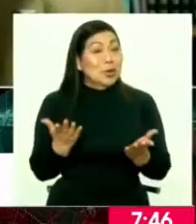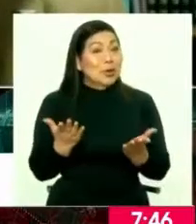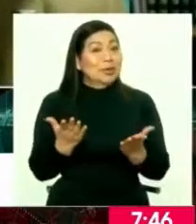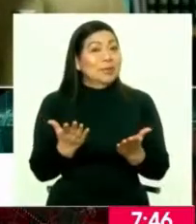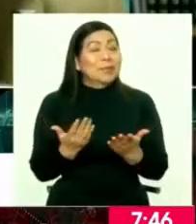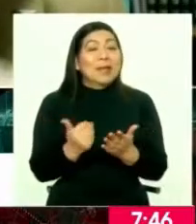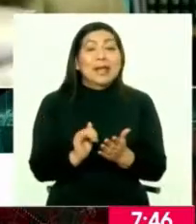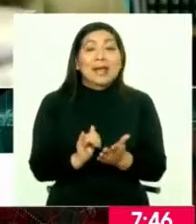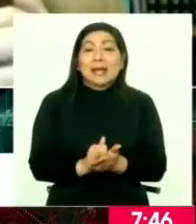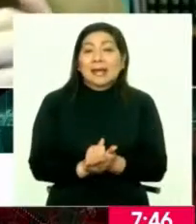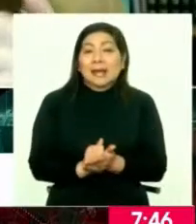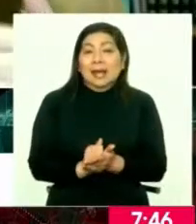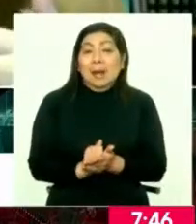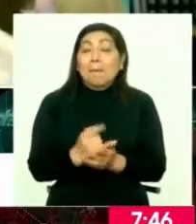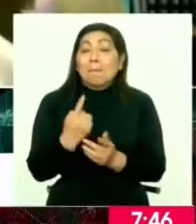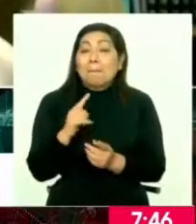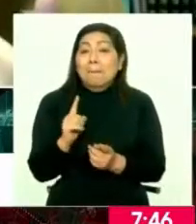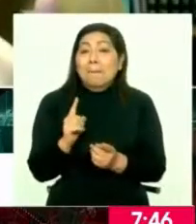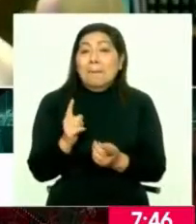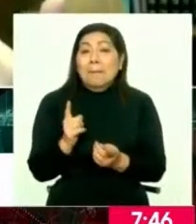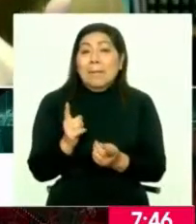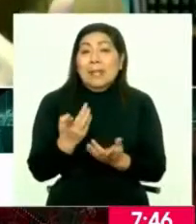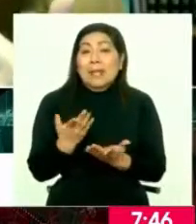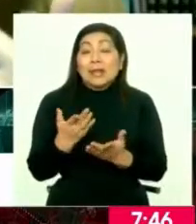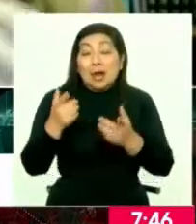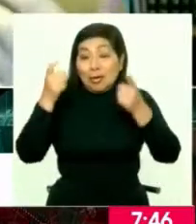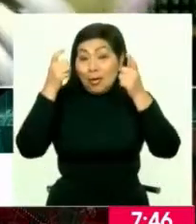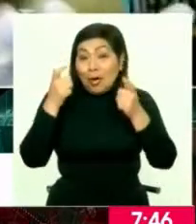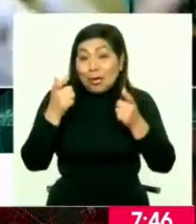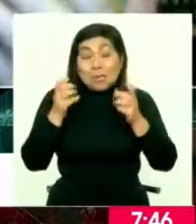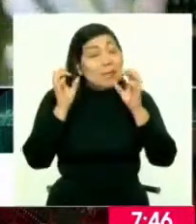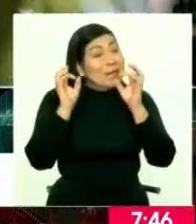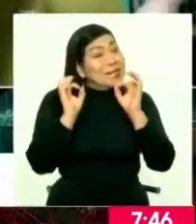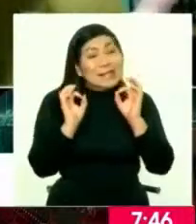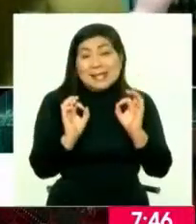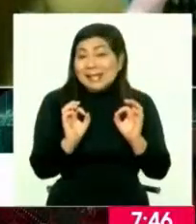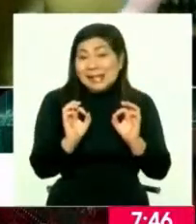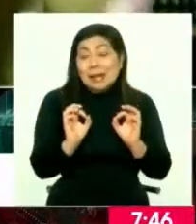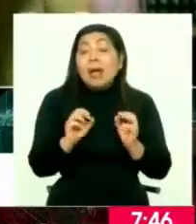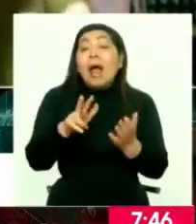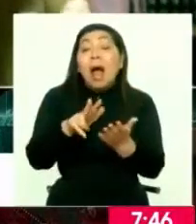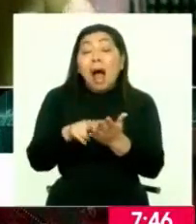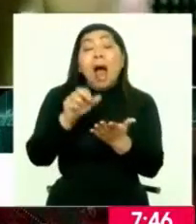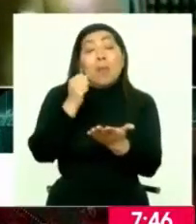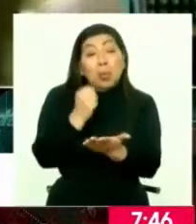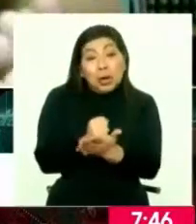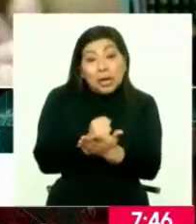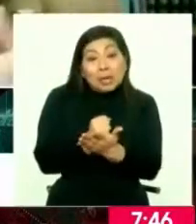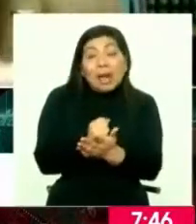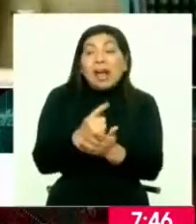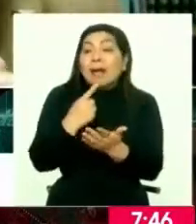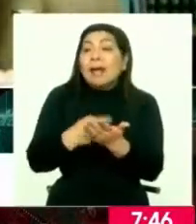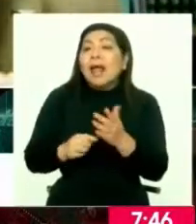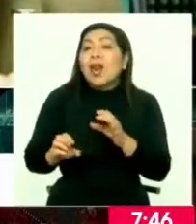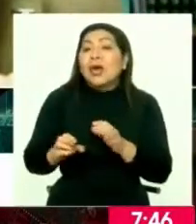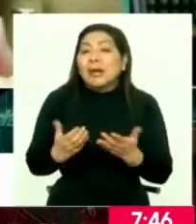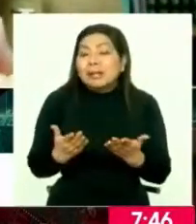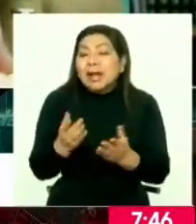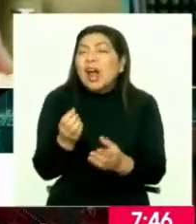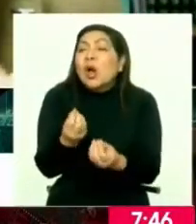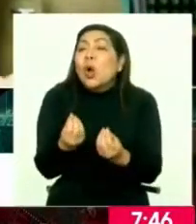algo, Julio, ¿no? Que, por ejemplo, los reyes siempre dan su aprobación a estas acciones,